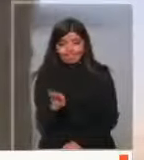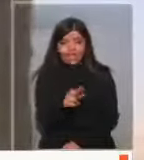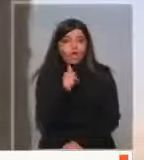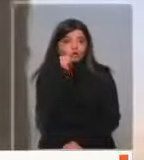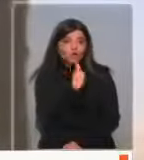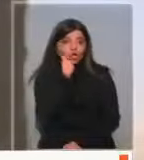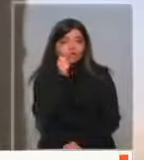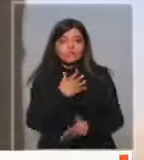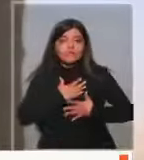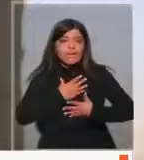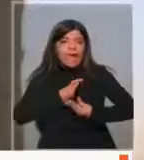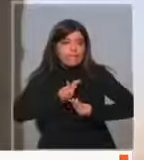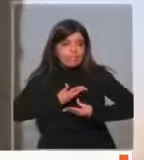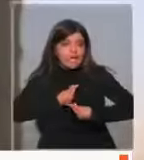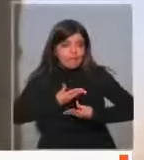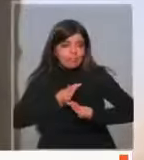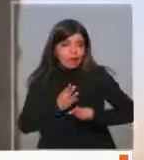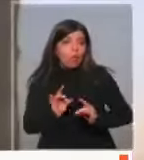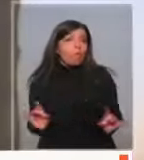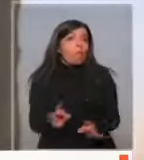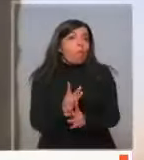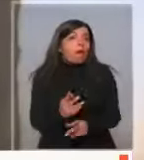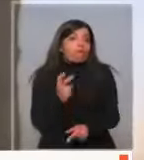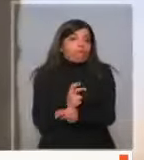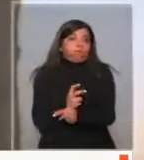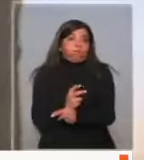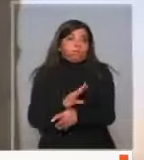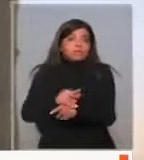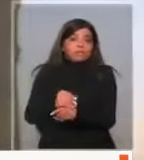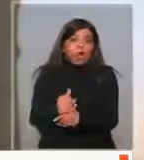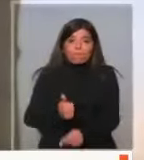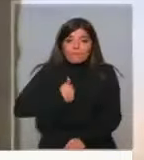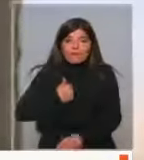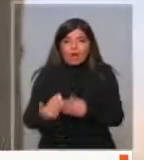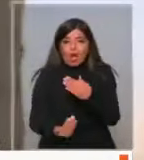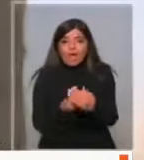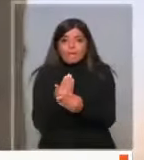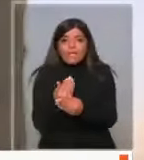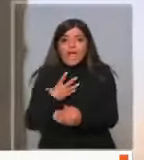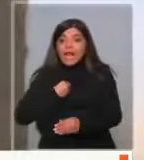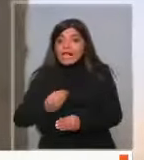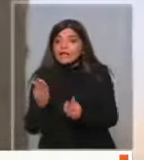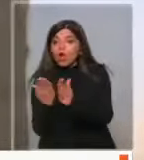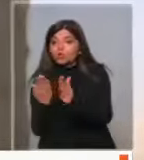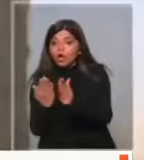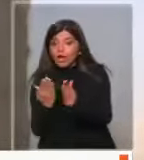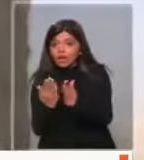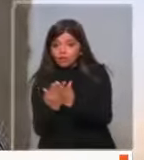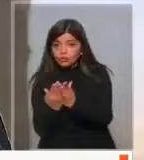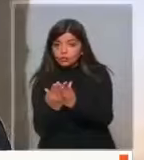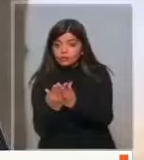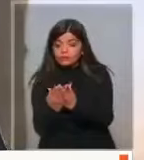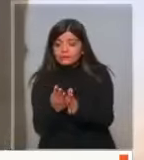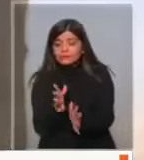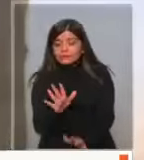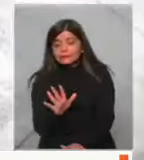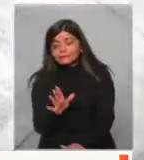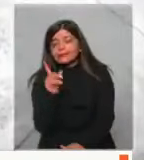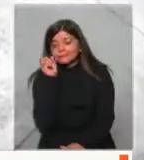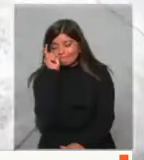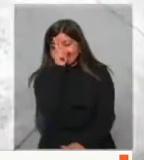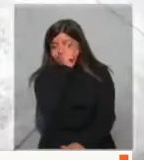salgo con el miedo de que quizás me puedan asaltar, porque salgo temprano en la mañana con mi hijo para ir al colegio, y no, es